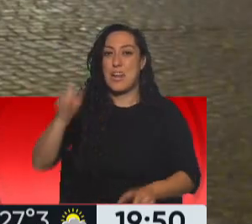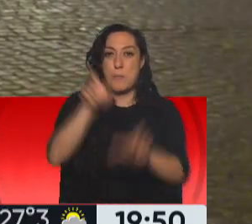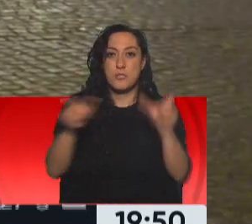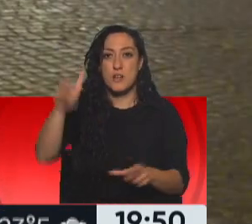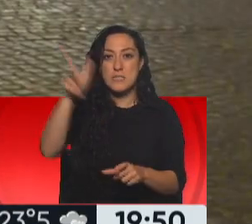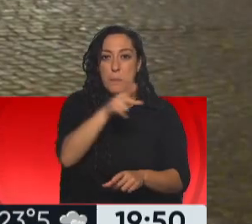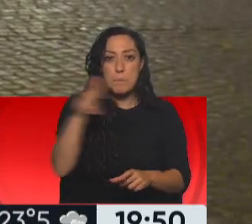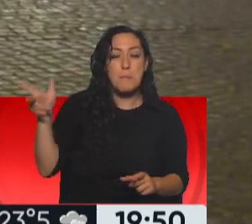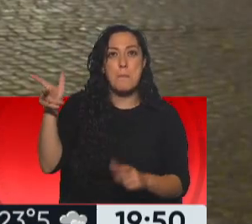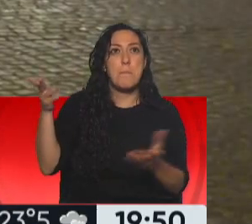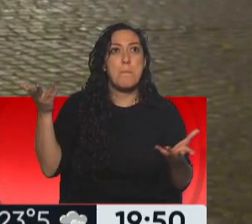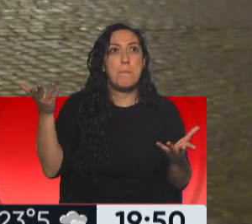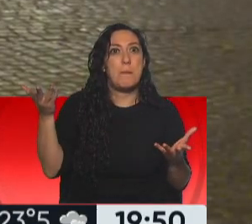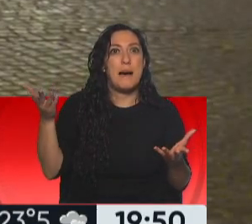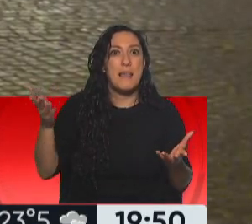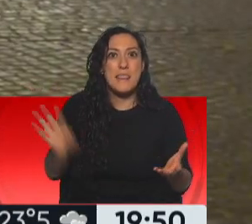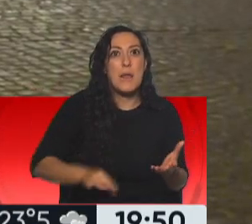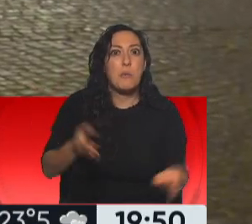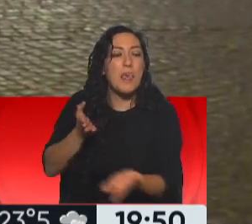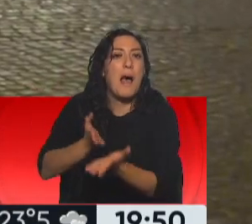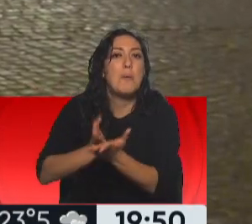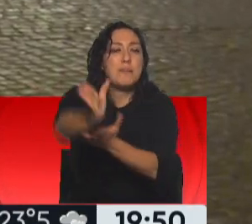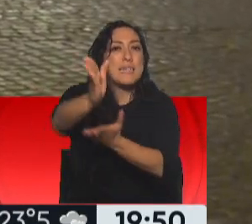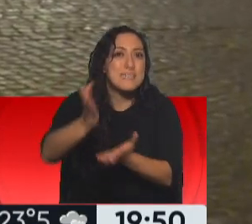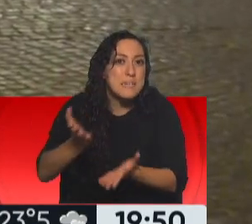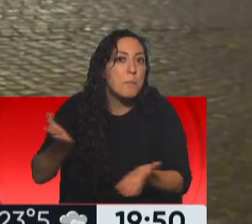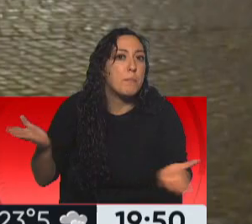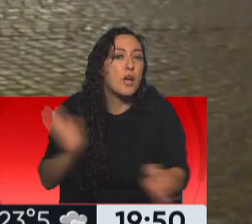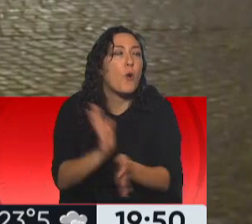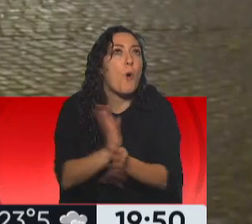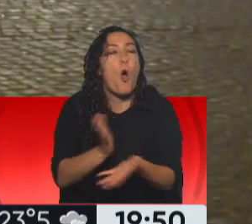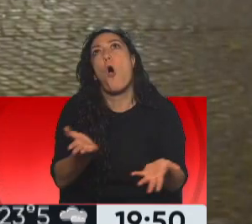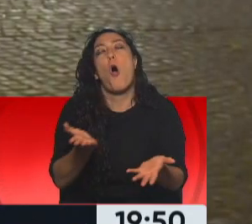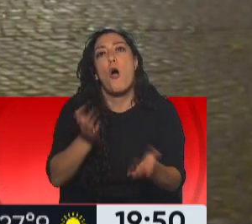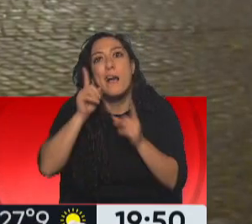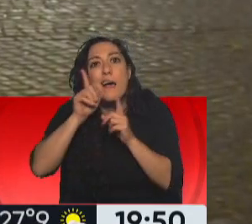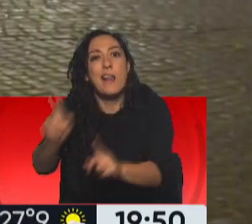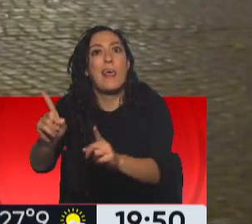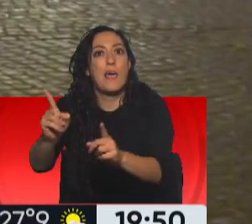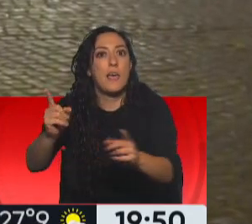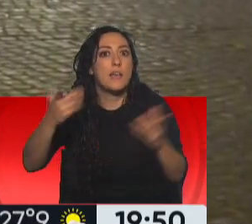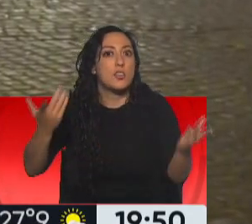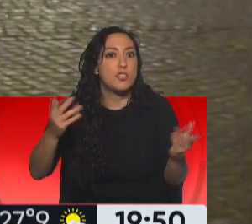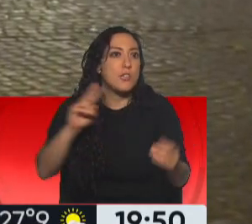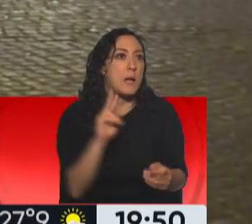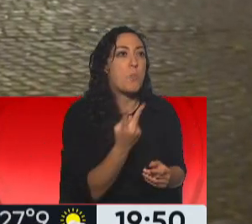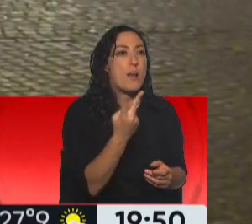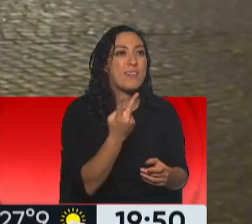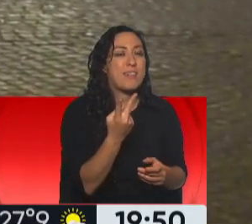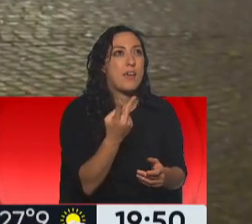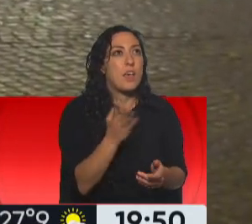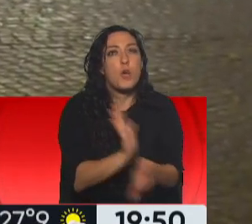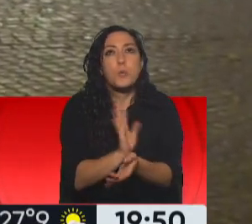es tanta la creencia de la vida eterna que la muerte tiene obviamente, nadie quiere morirse, ¿no? Pero debe